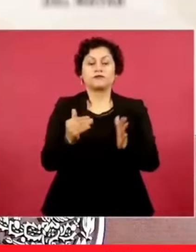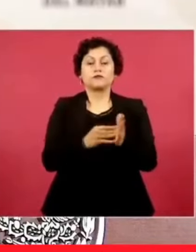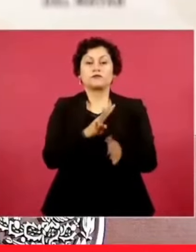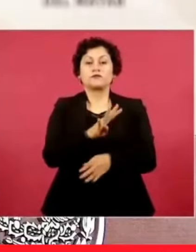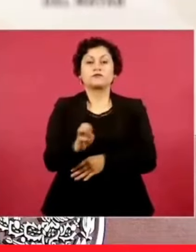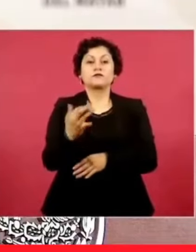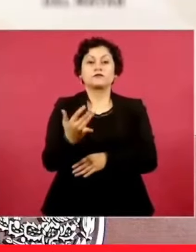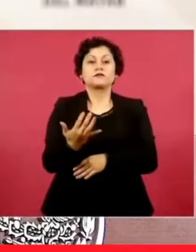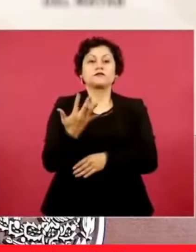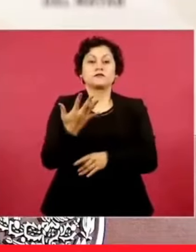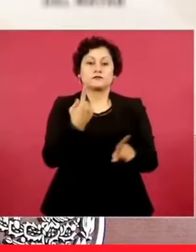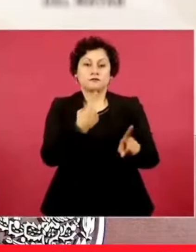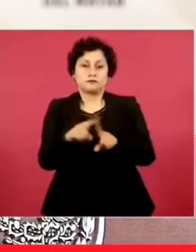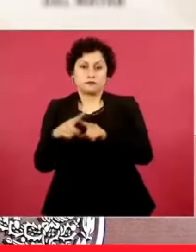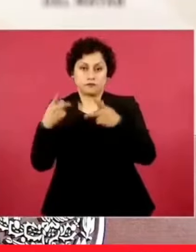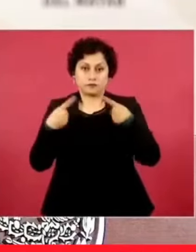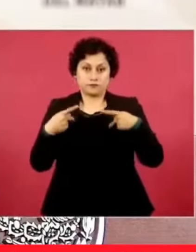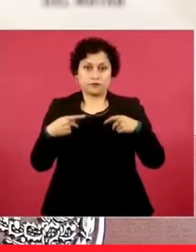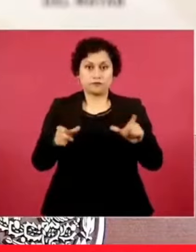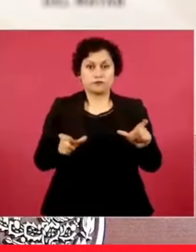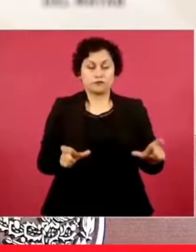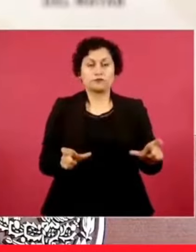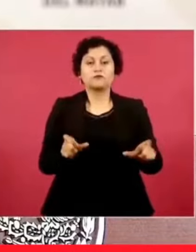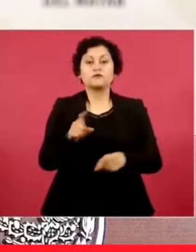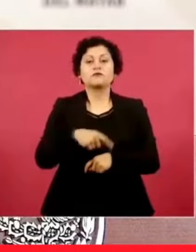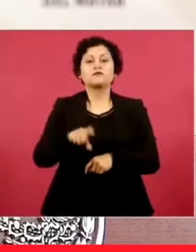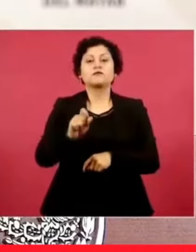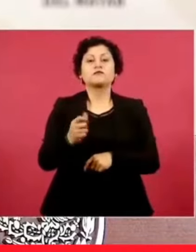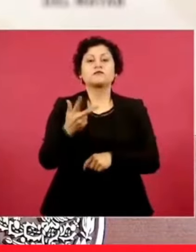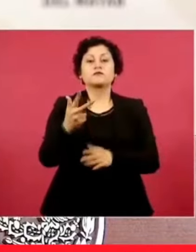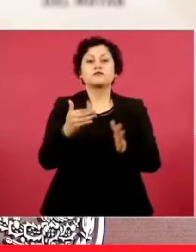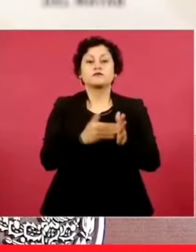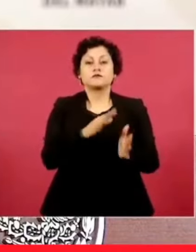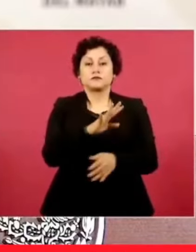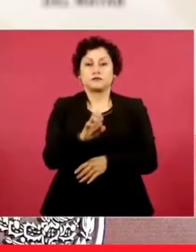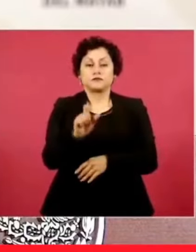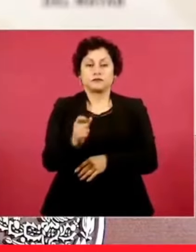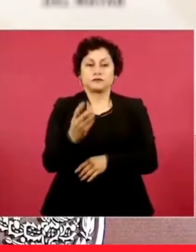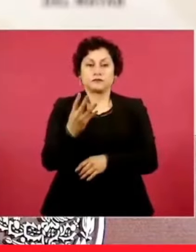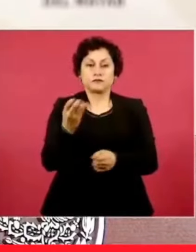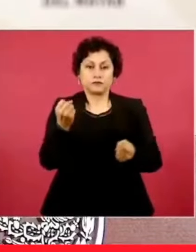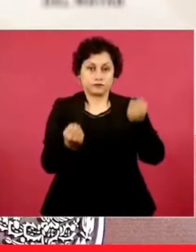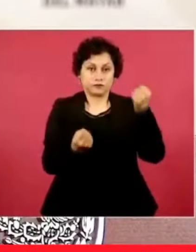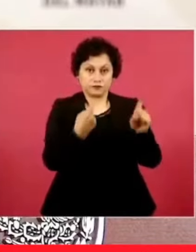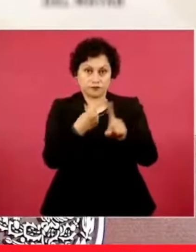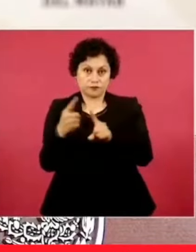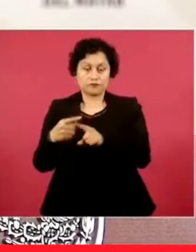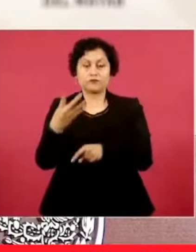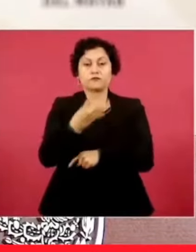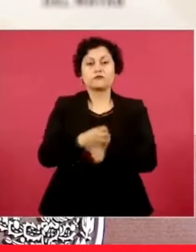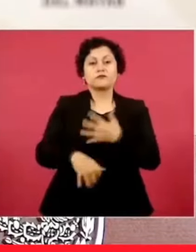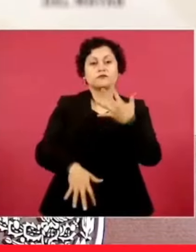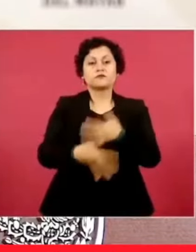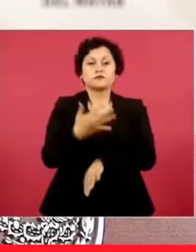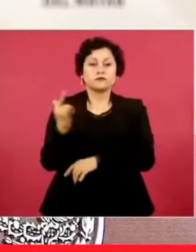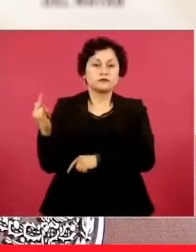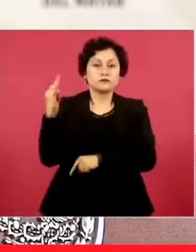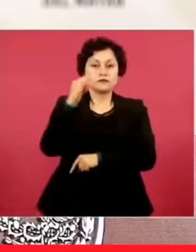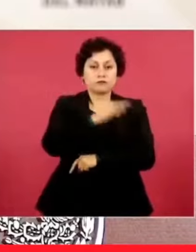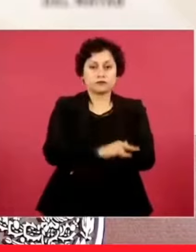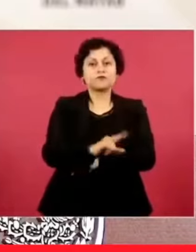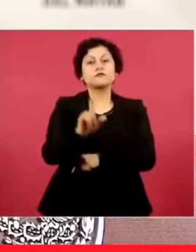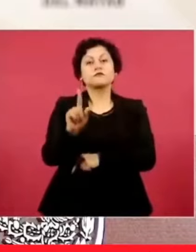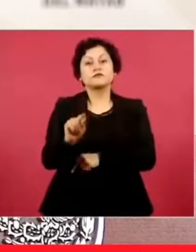280.455 elementos, así como 28.524 vehículos, 415 aeronaves y 70